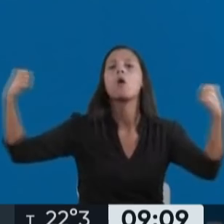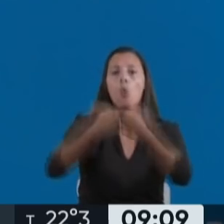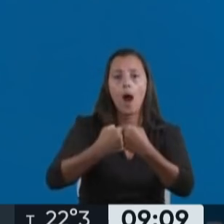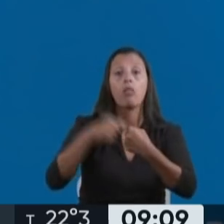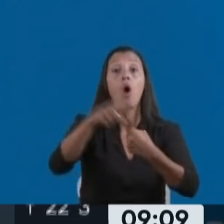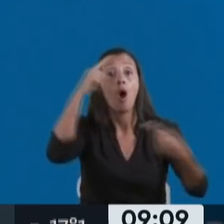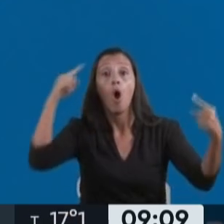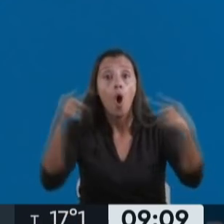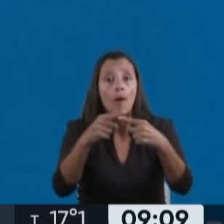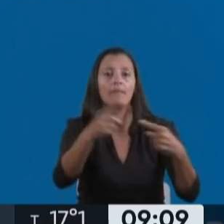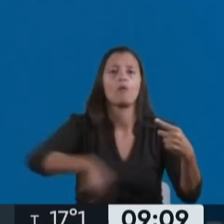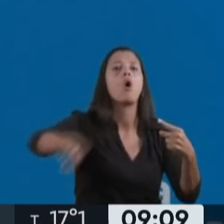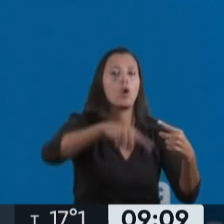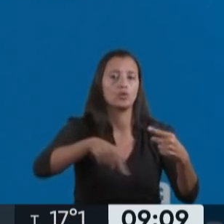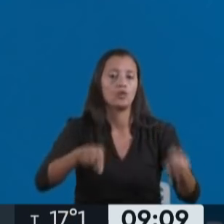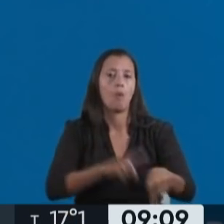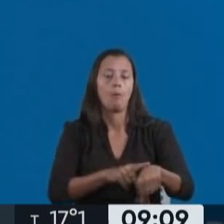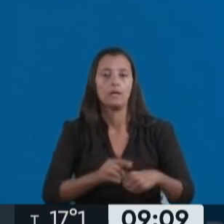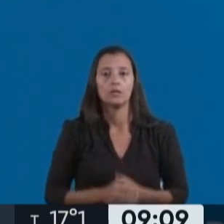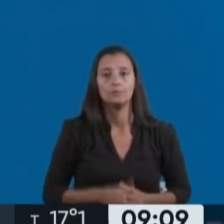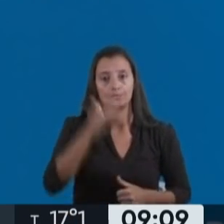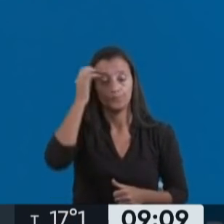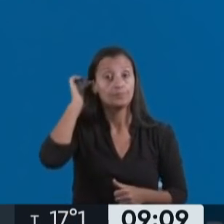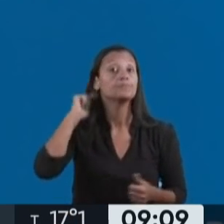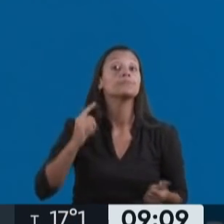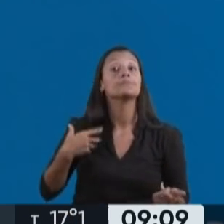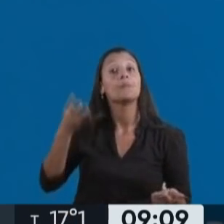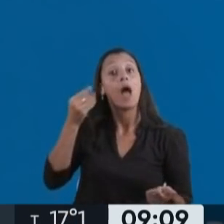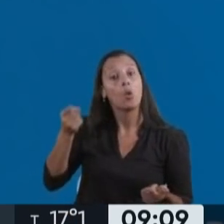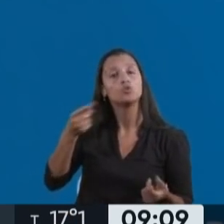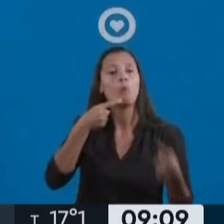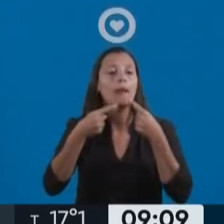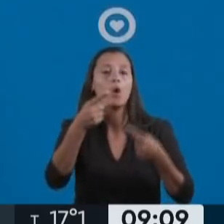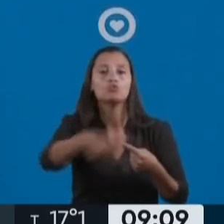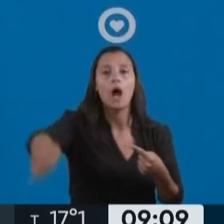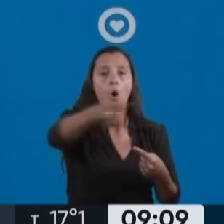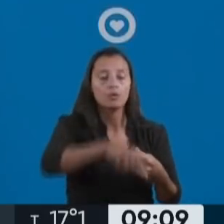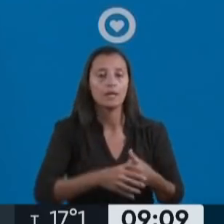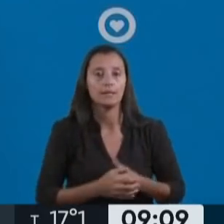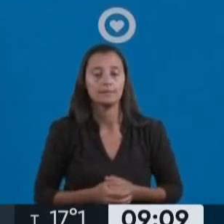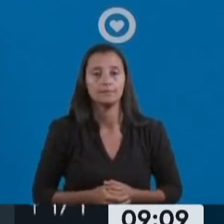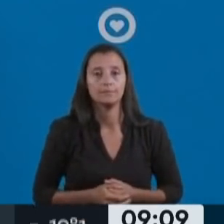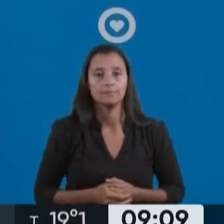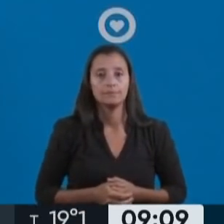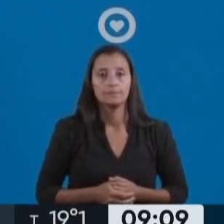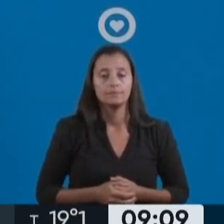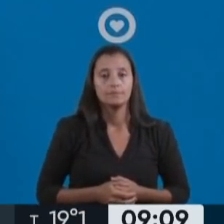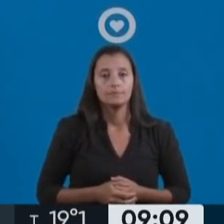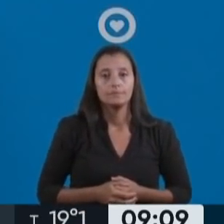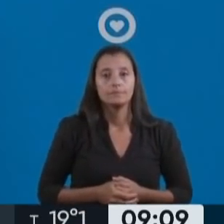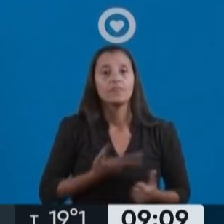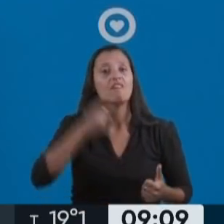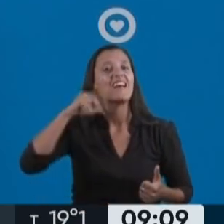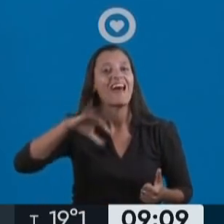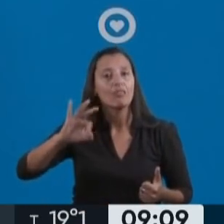es el punto en el cual estamos en este momento. Ahora escucho las preguntas que tengan ustedes para hacerme.